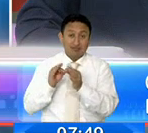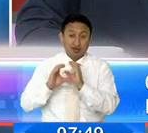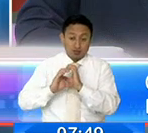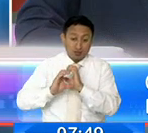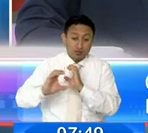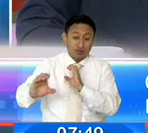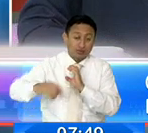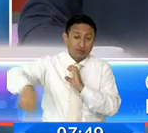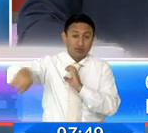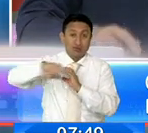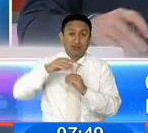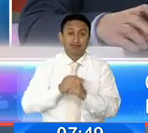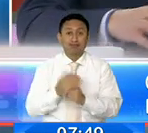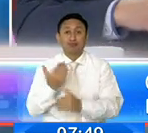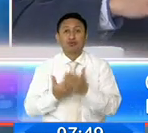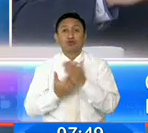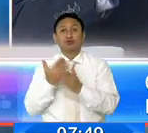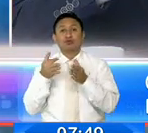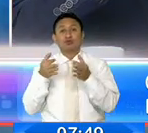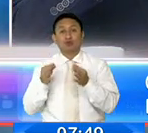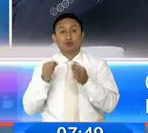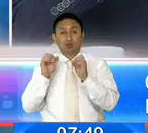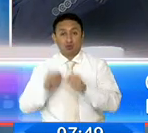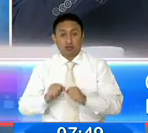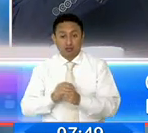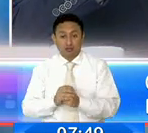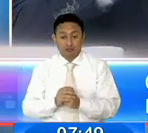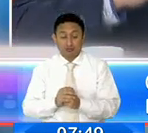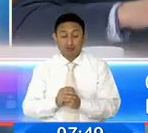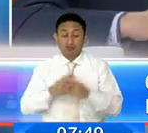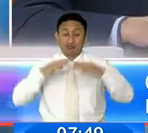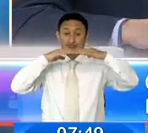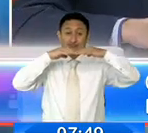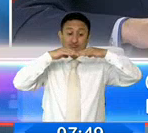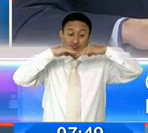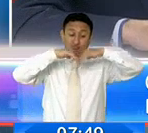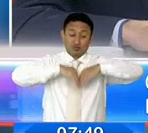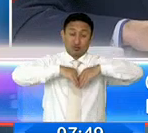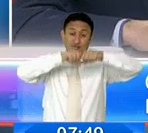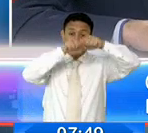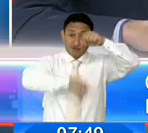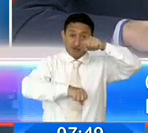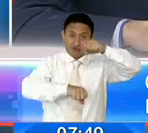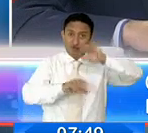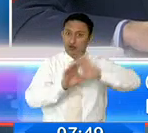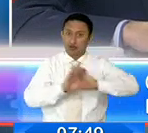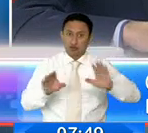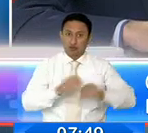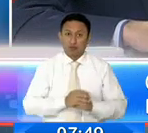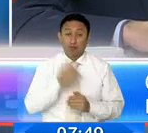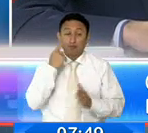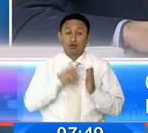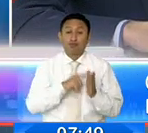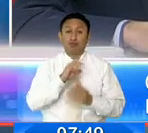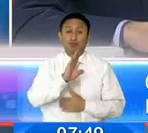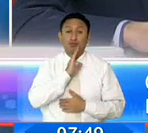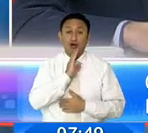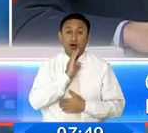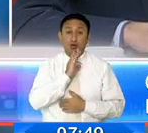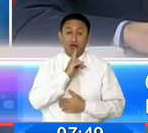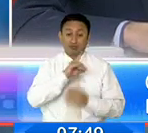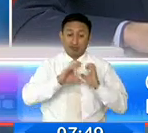de determinación de las medidas para impedir que se dañen las obras de tomas de agua, por ejemplo, de la